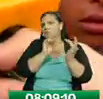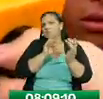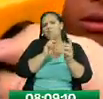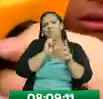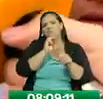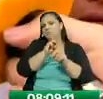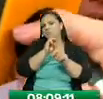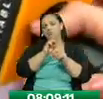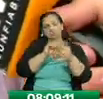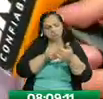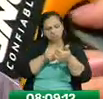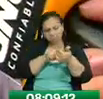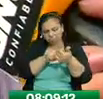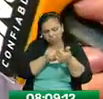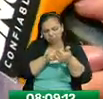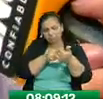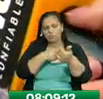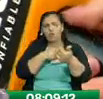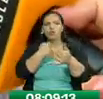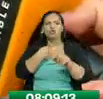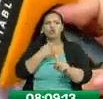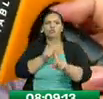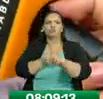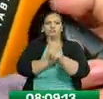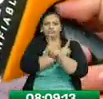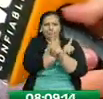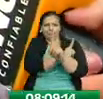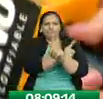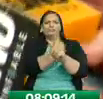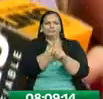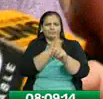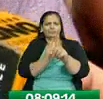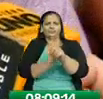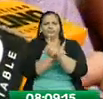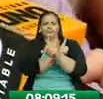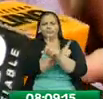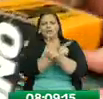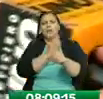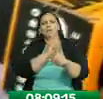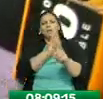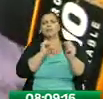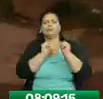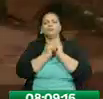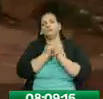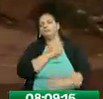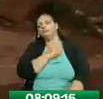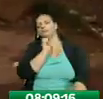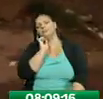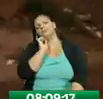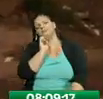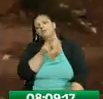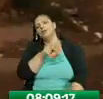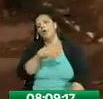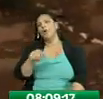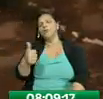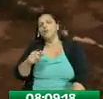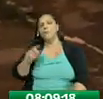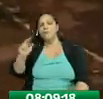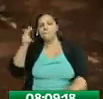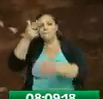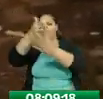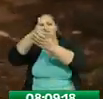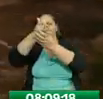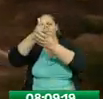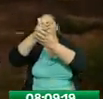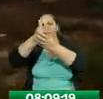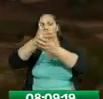de la refri, porque si no me mata a mí el sicario también, pues, si yo estaba mirando con mi mujer. El victimario, una vez cometido el hecho,